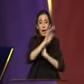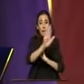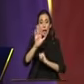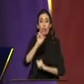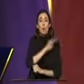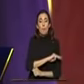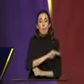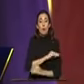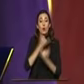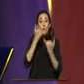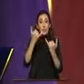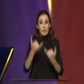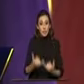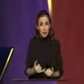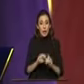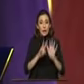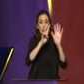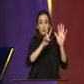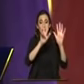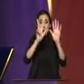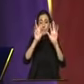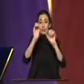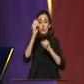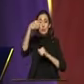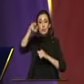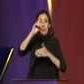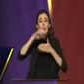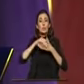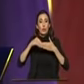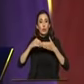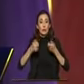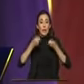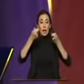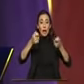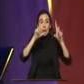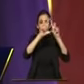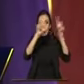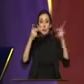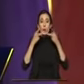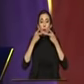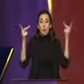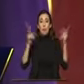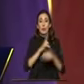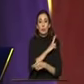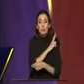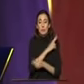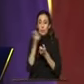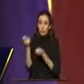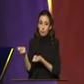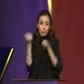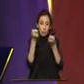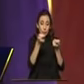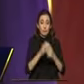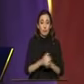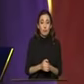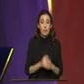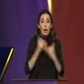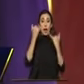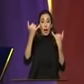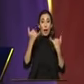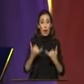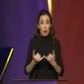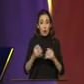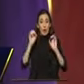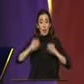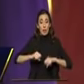año serán 780 millones, incluyendo empresas públicas y universidades. Actualmente tenemos para